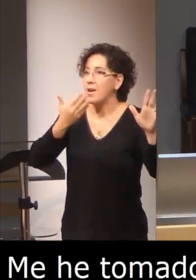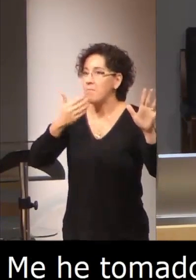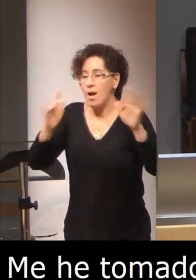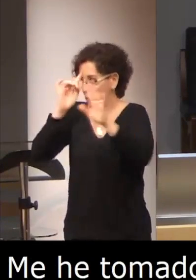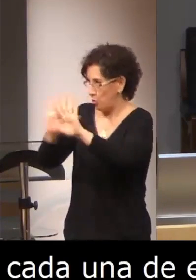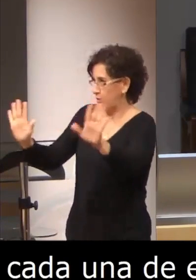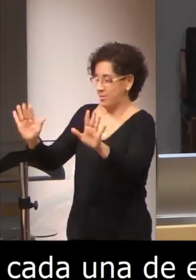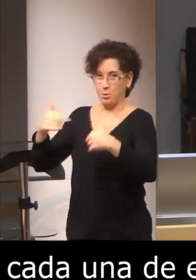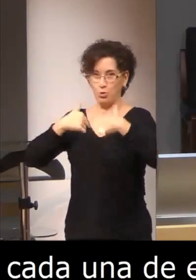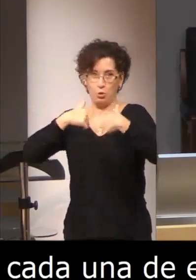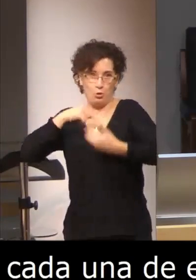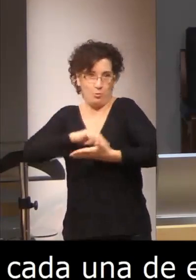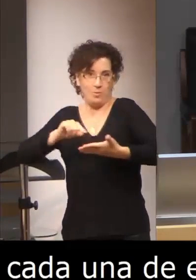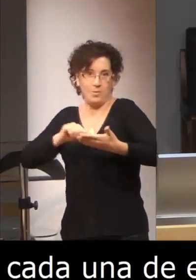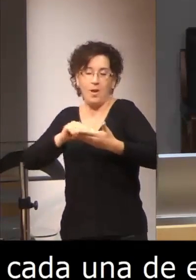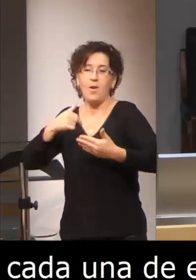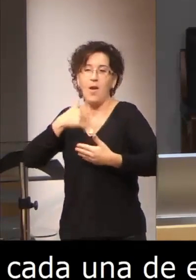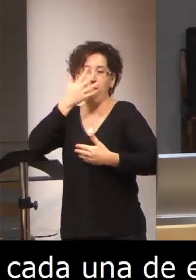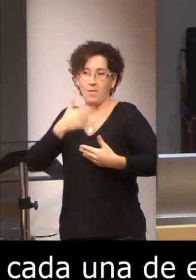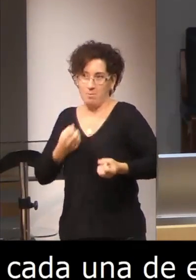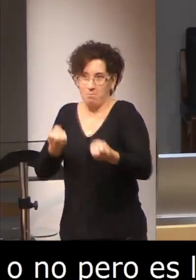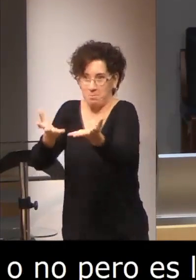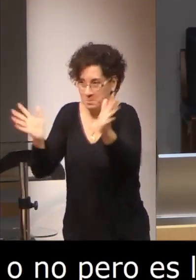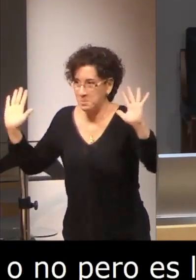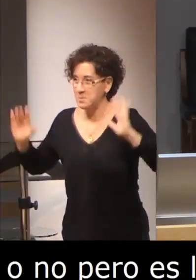yo, y por tanto es el mío.